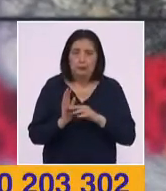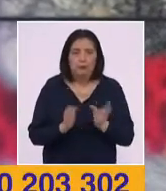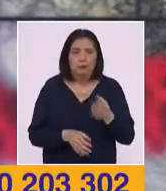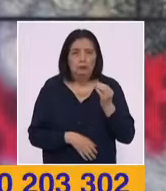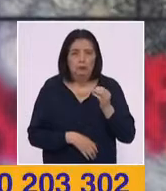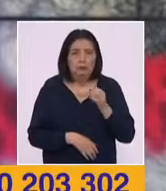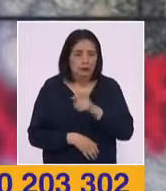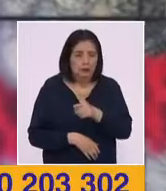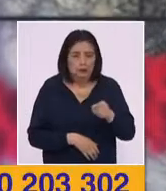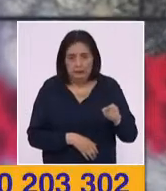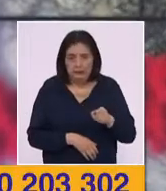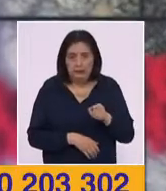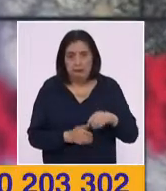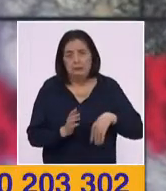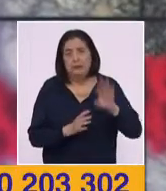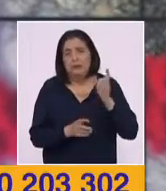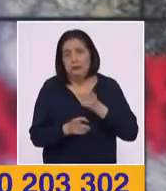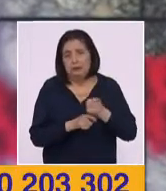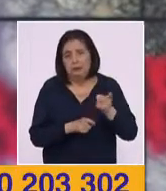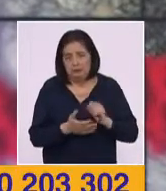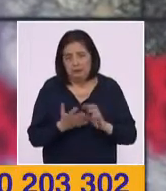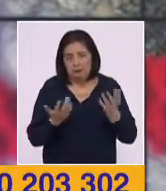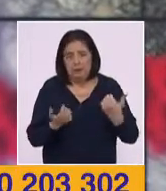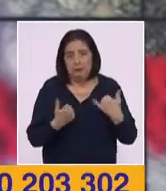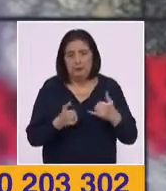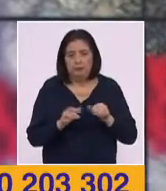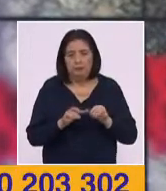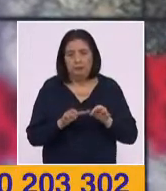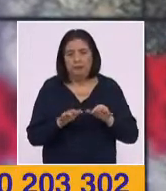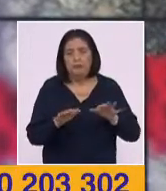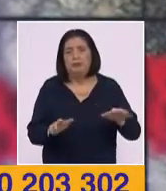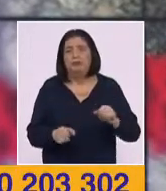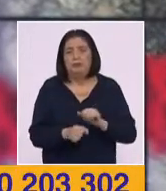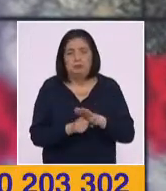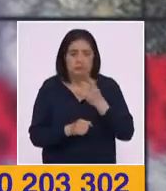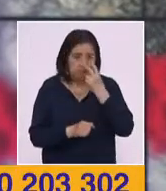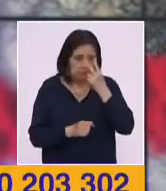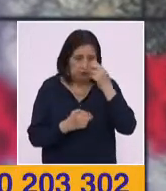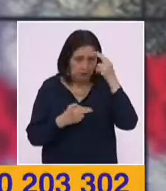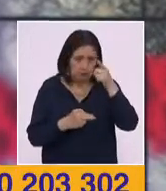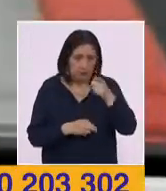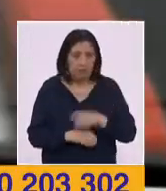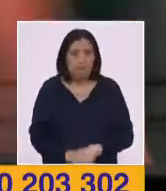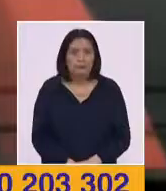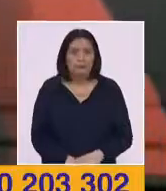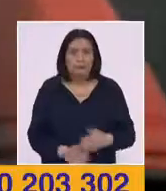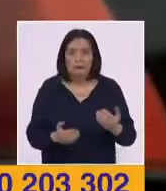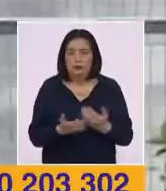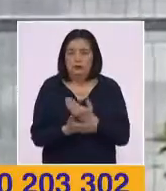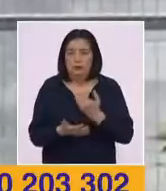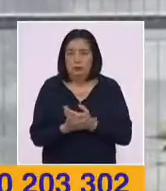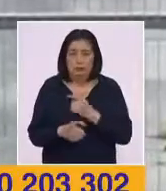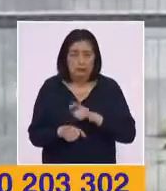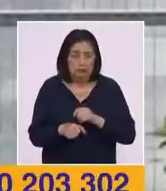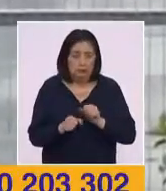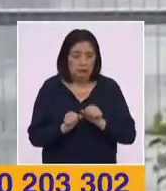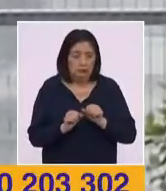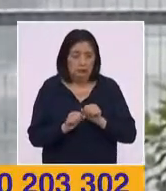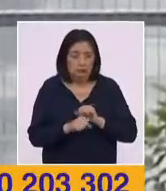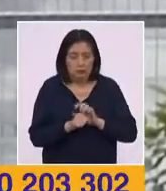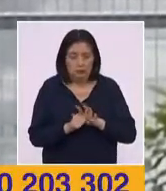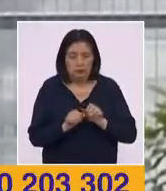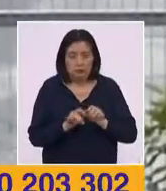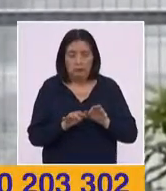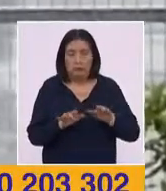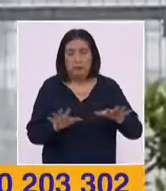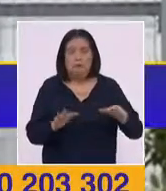son precisamente los más afectados por este alarmante rebrote. Vamos a darle la primera nota. La nueva ola de coronavirus que golpea al